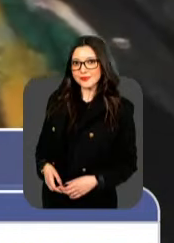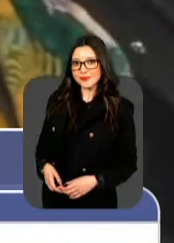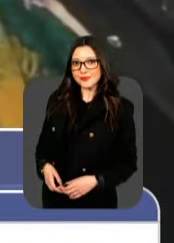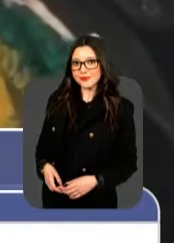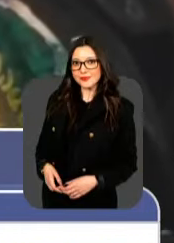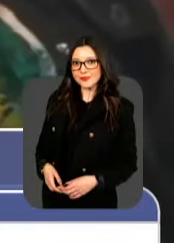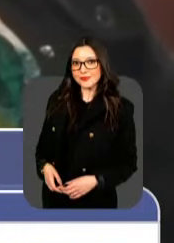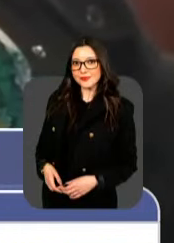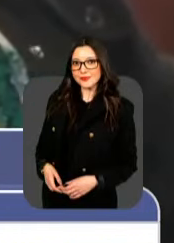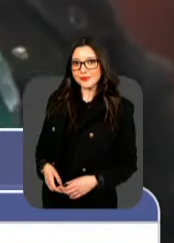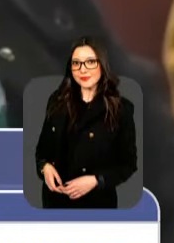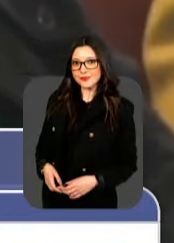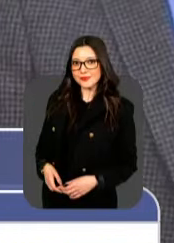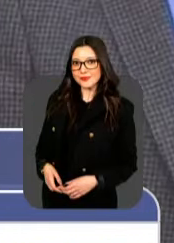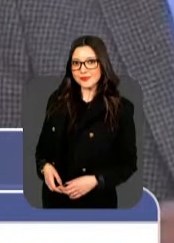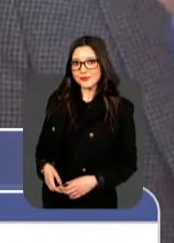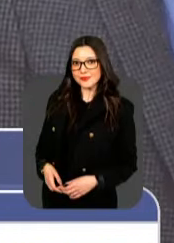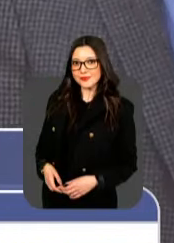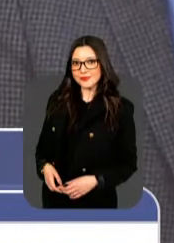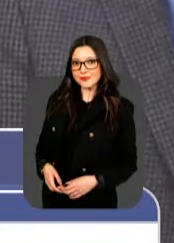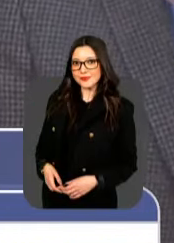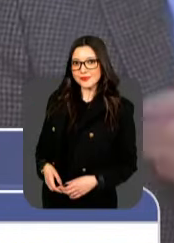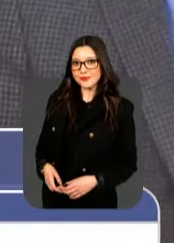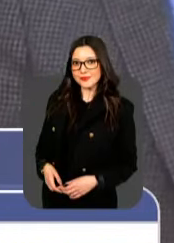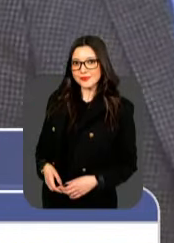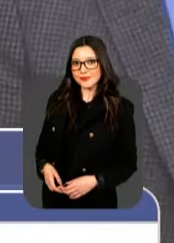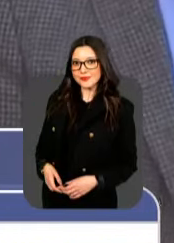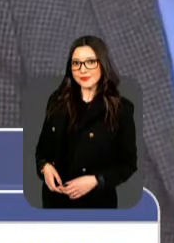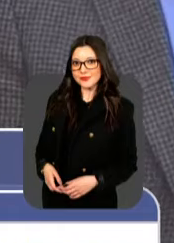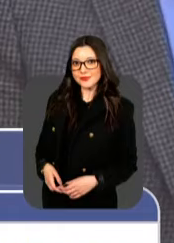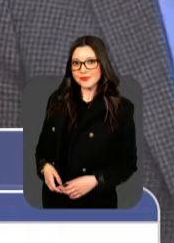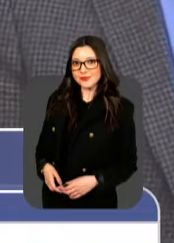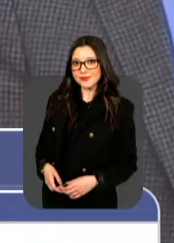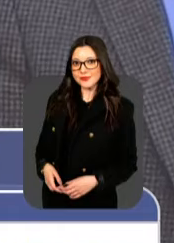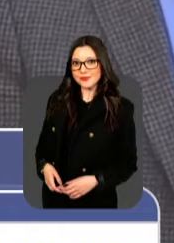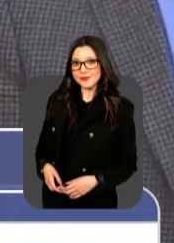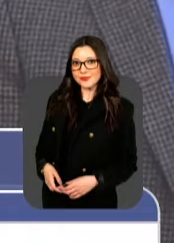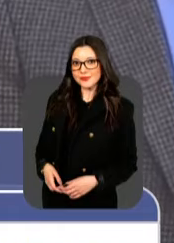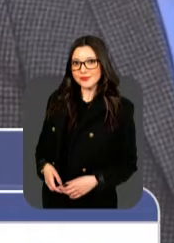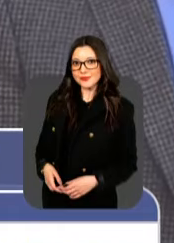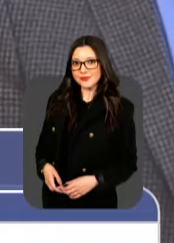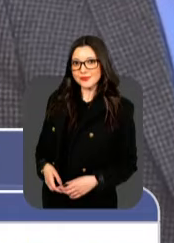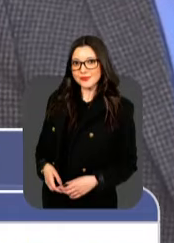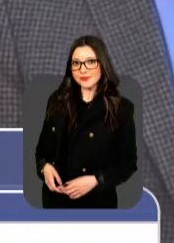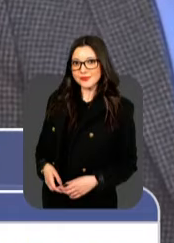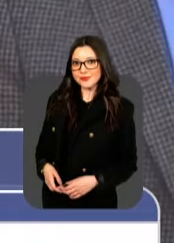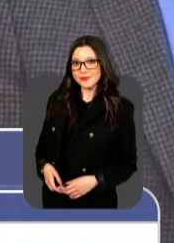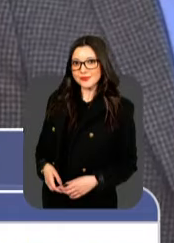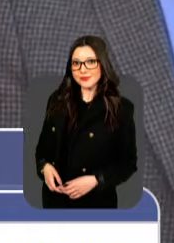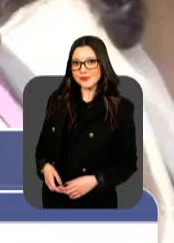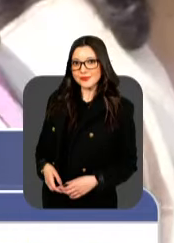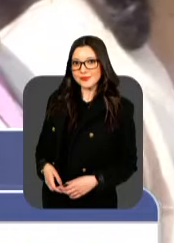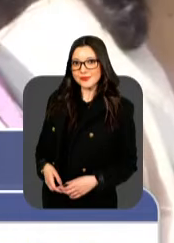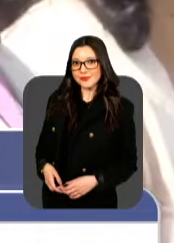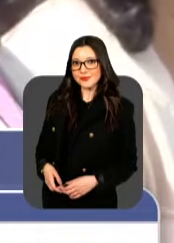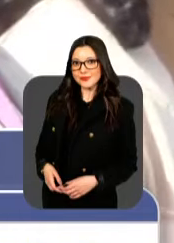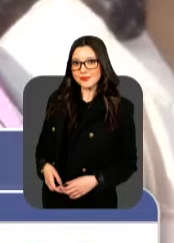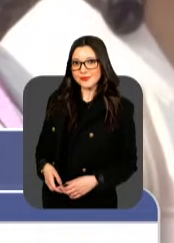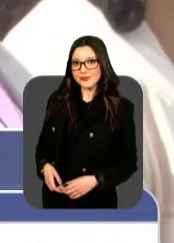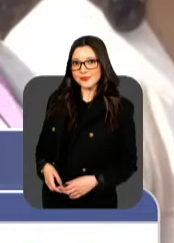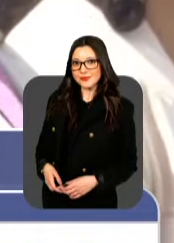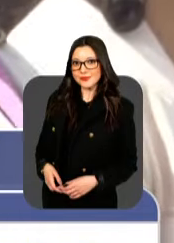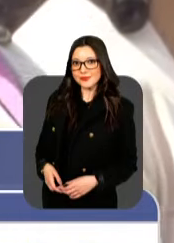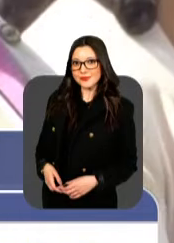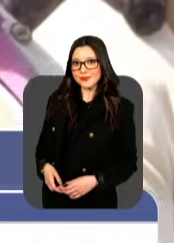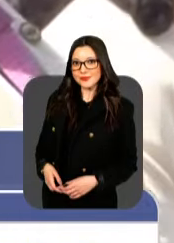que se utilizó para que Monsalve retornara desde la región del Biobío a Santiago. Recordemos que él había